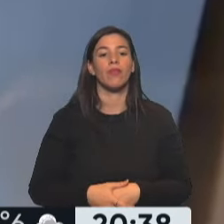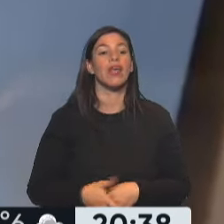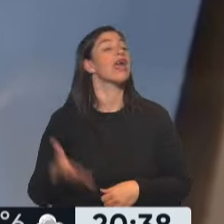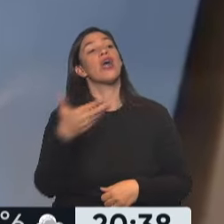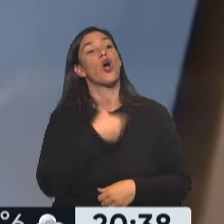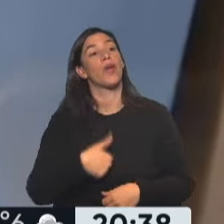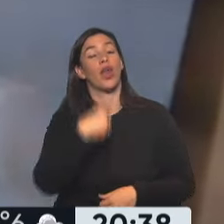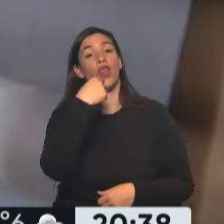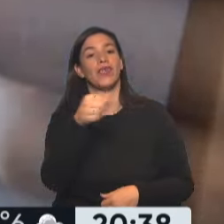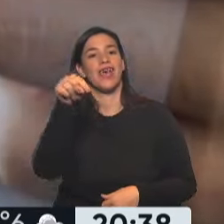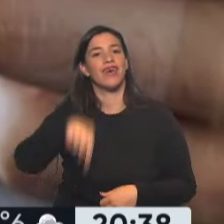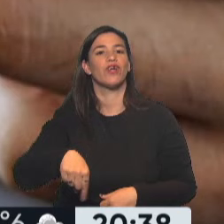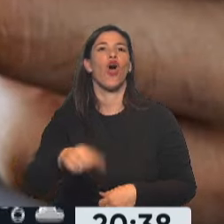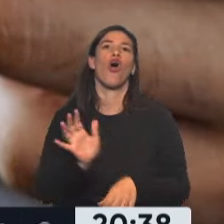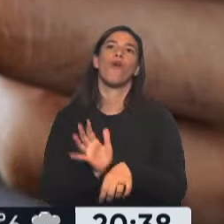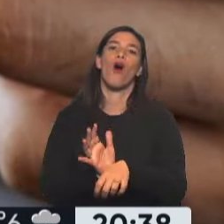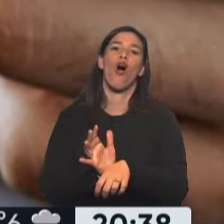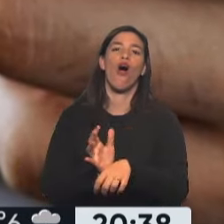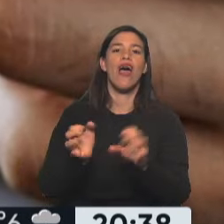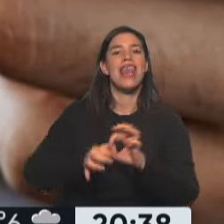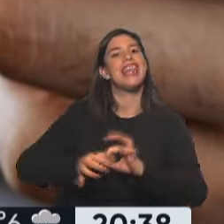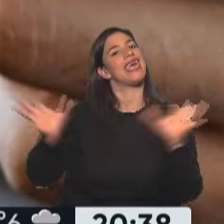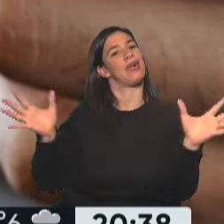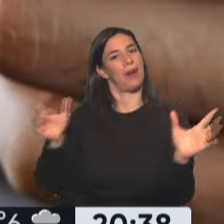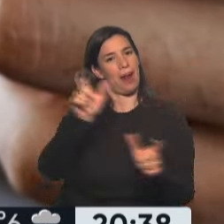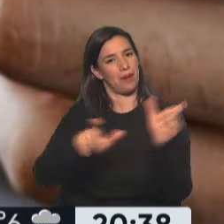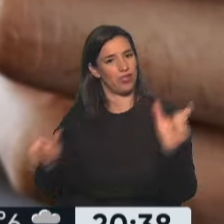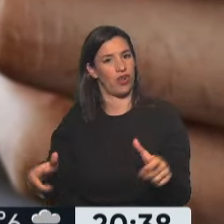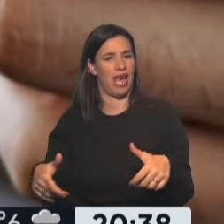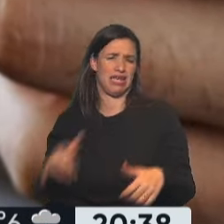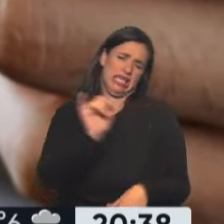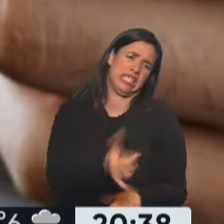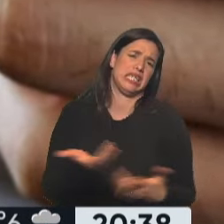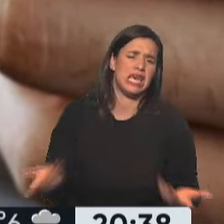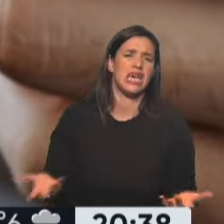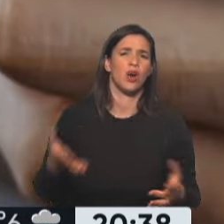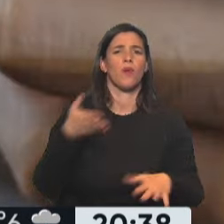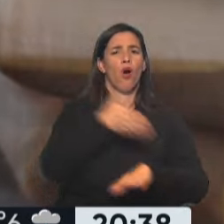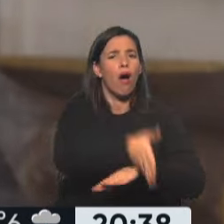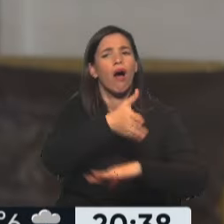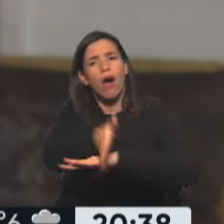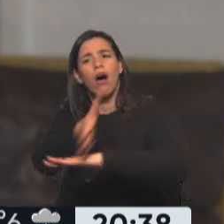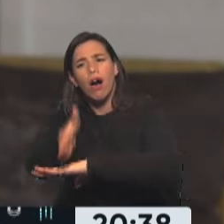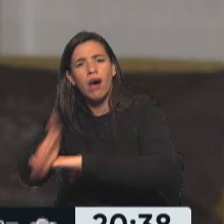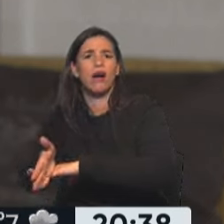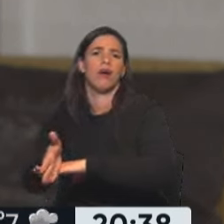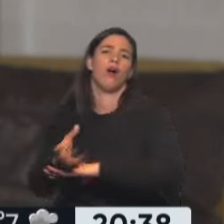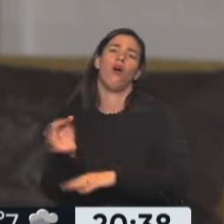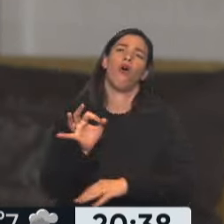personas? Sin duda va a ofrecer más libertad de movimiento, o sea, de alguna manera romper la burocracia de tener que